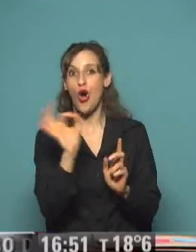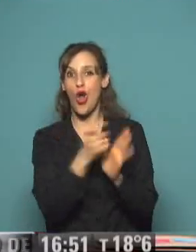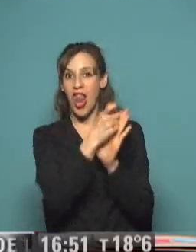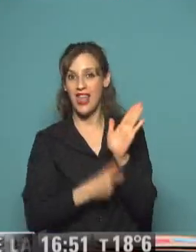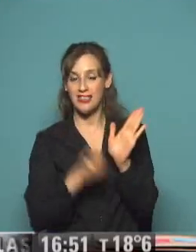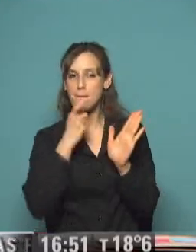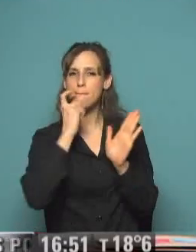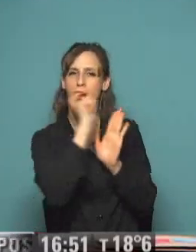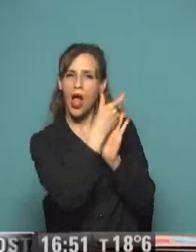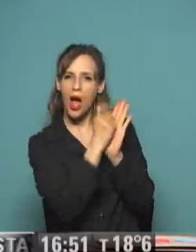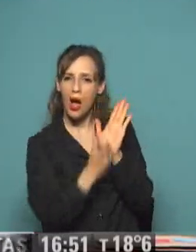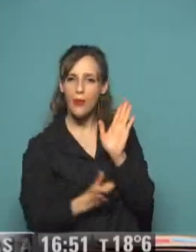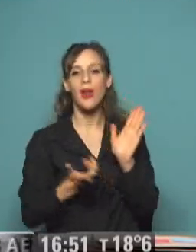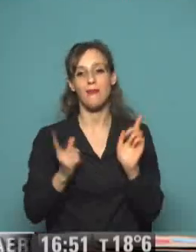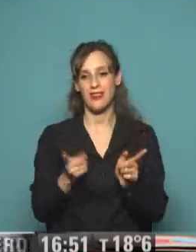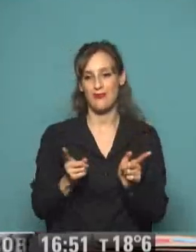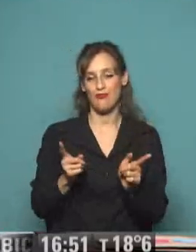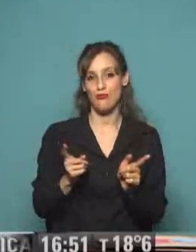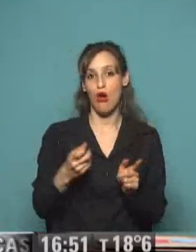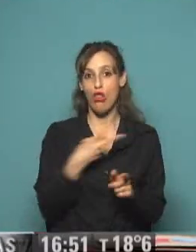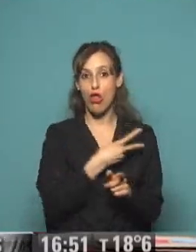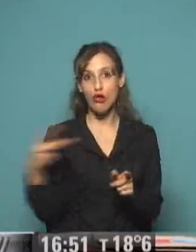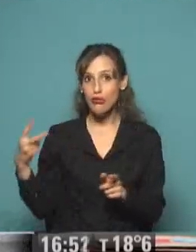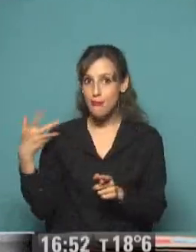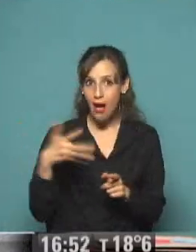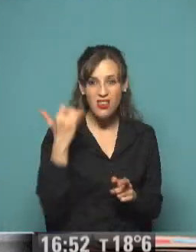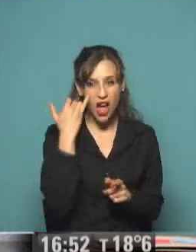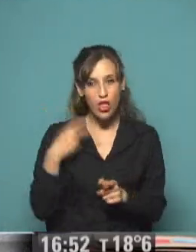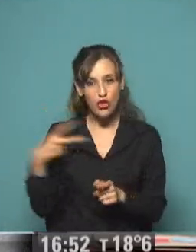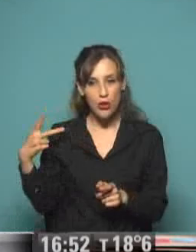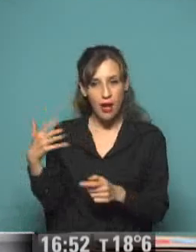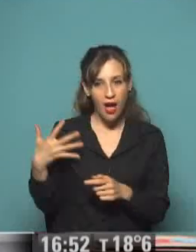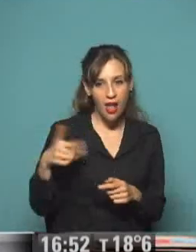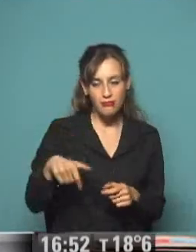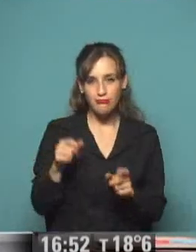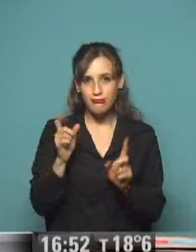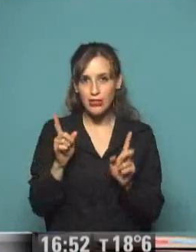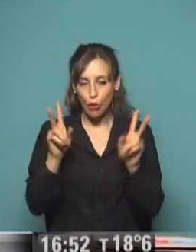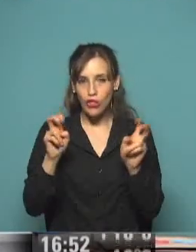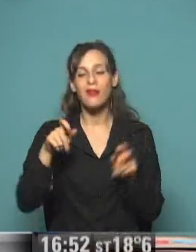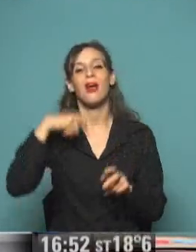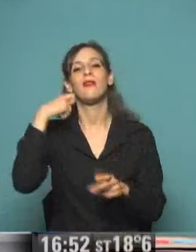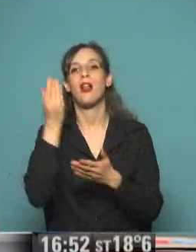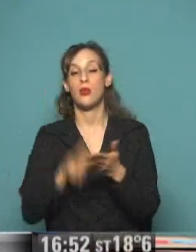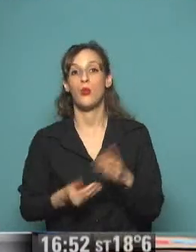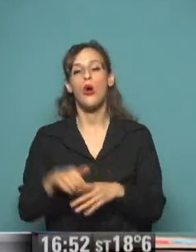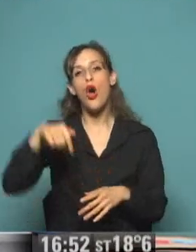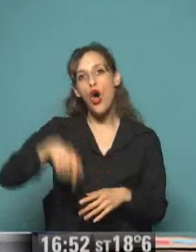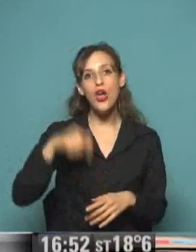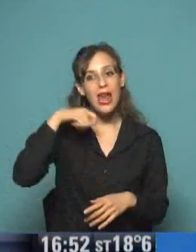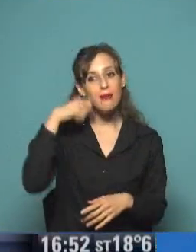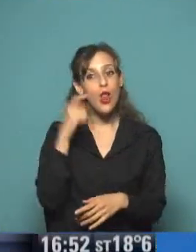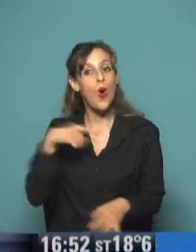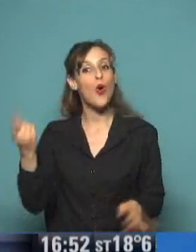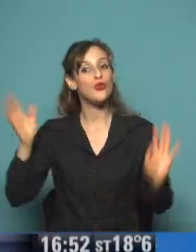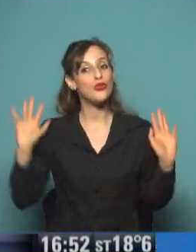día a día en estas dos, tres semanas, ¿no? Que venimos trabajando sobre Exacto. este tema. Y hoy les traigo un animalito nuevo.